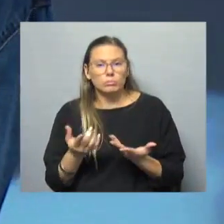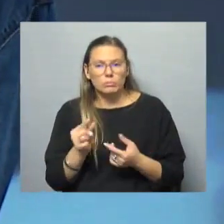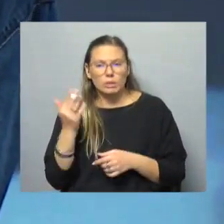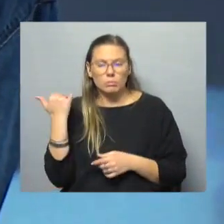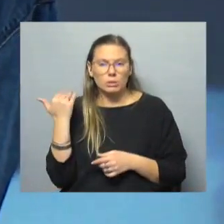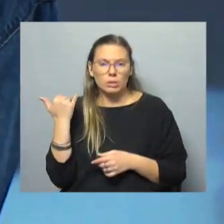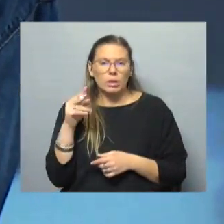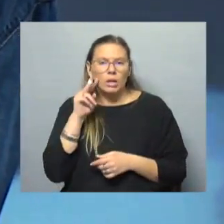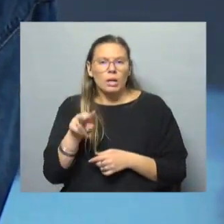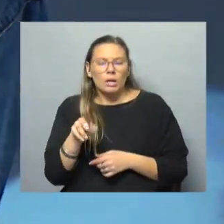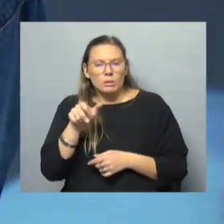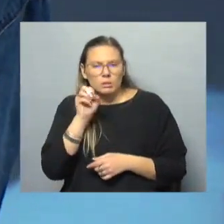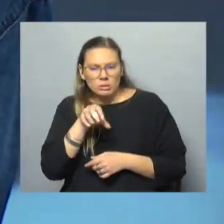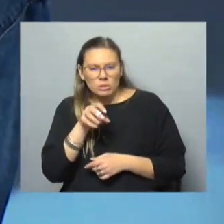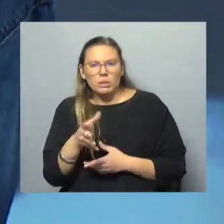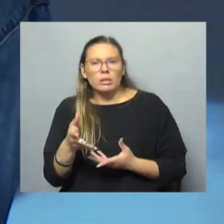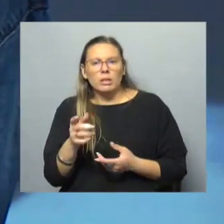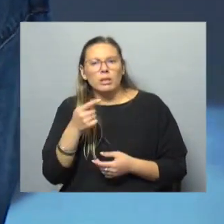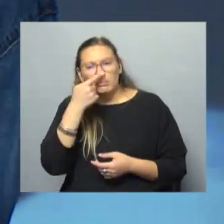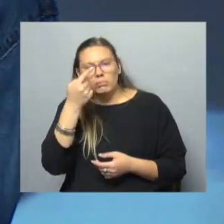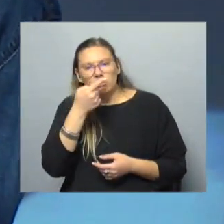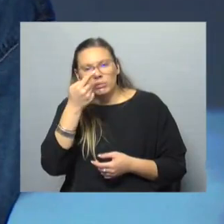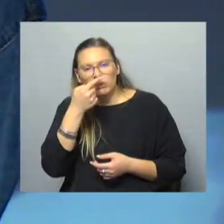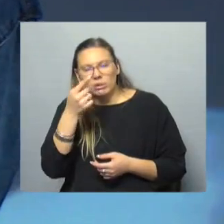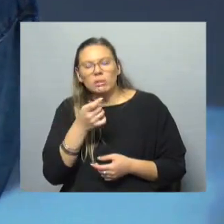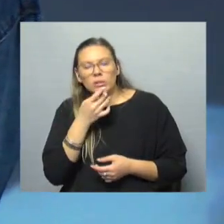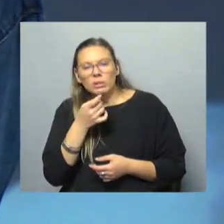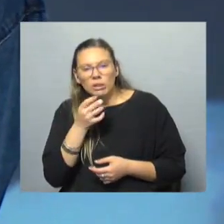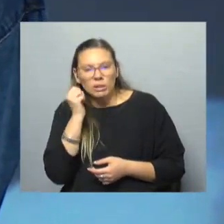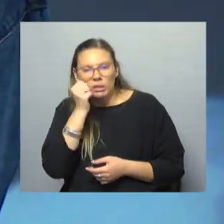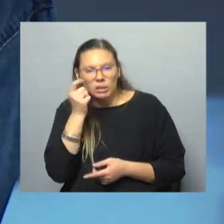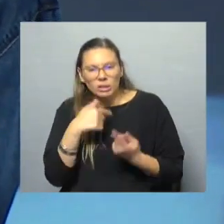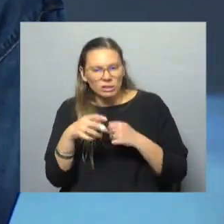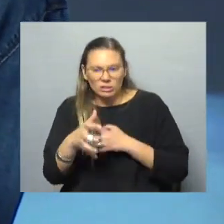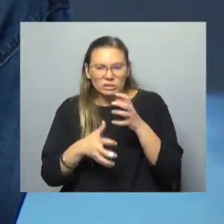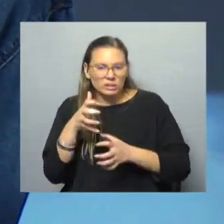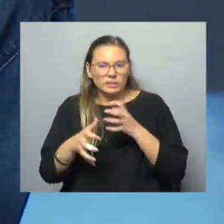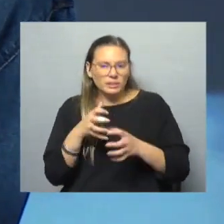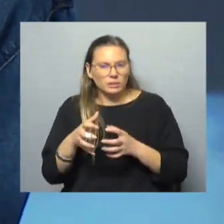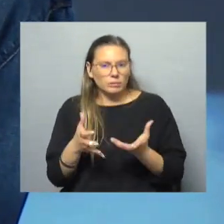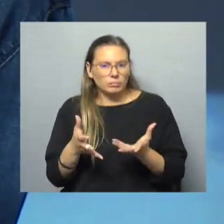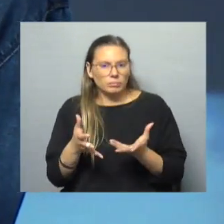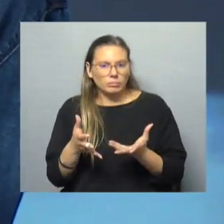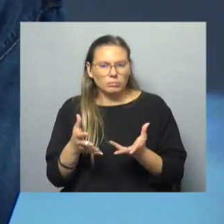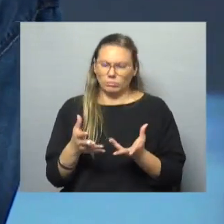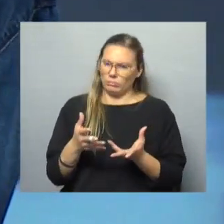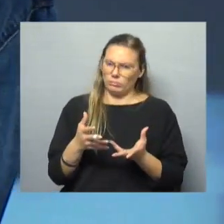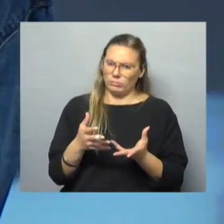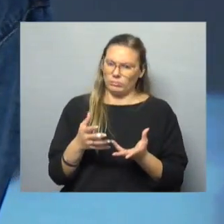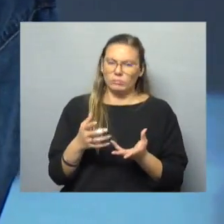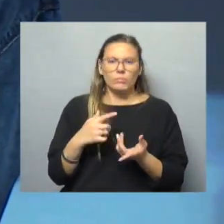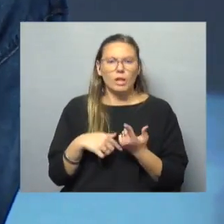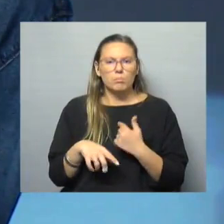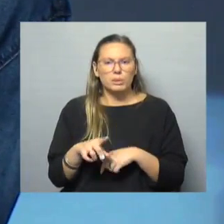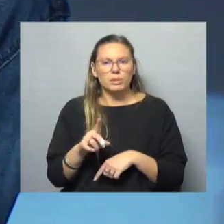poco. La vio un crítico y me dice, che, qué interesante ese blanco y negro. Le digo, no, pero es en color. Mira. Y dice, pero